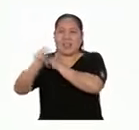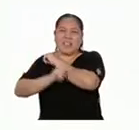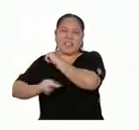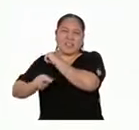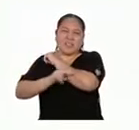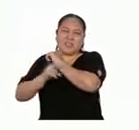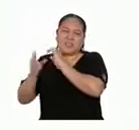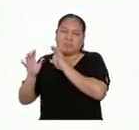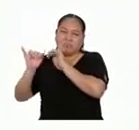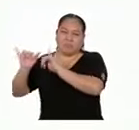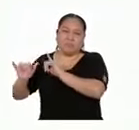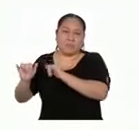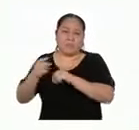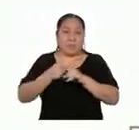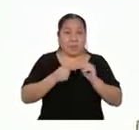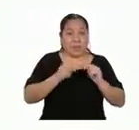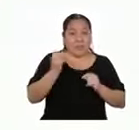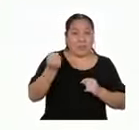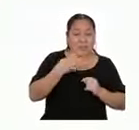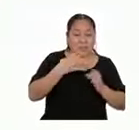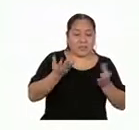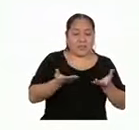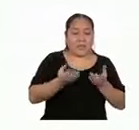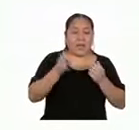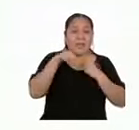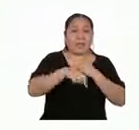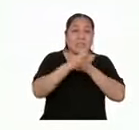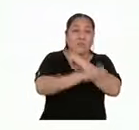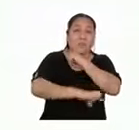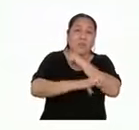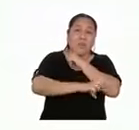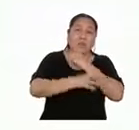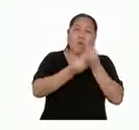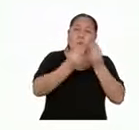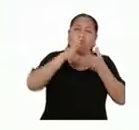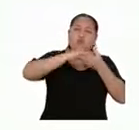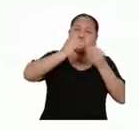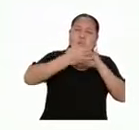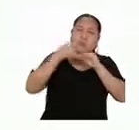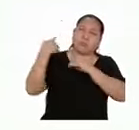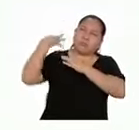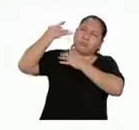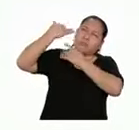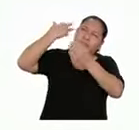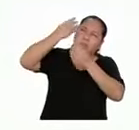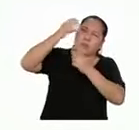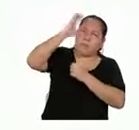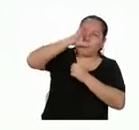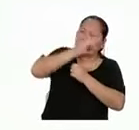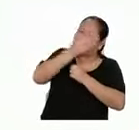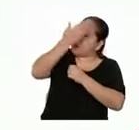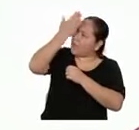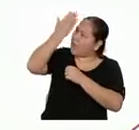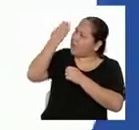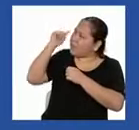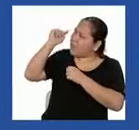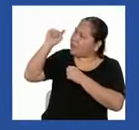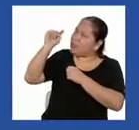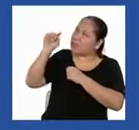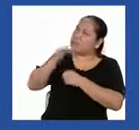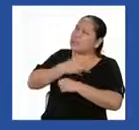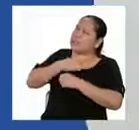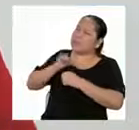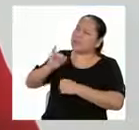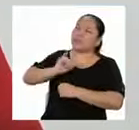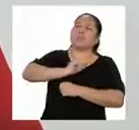quedar anulada. Pero también nos menciona que al ser un país milenario, deberíamos buscar en nuestros ancestros aquello que nos identifica